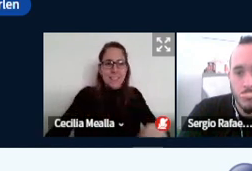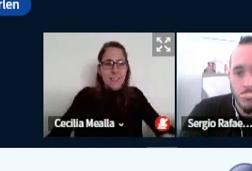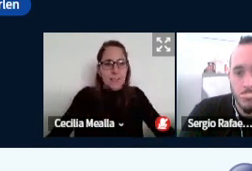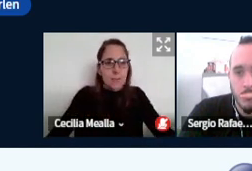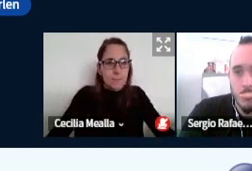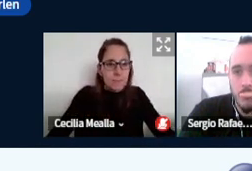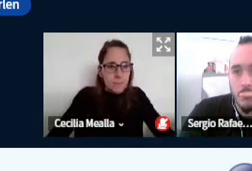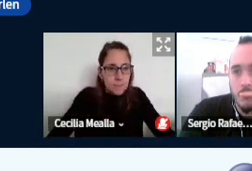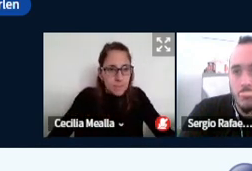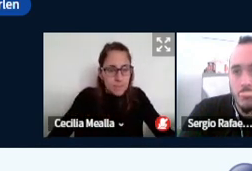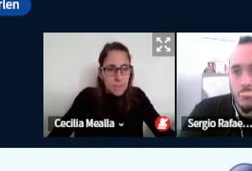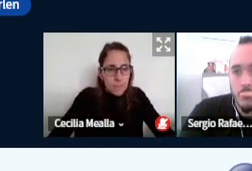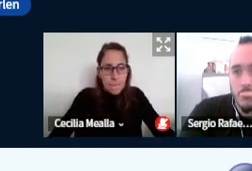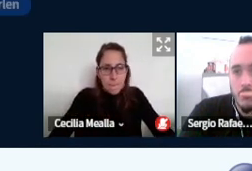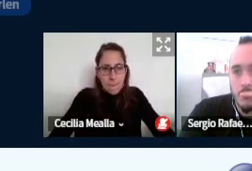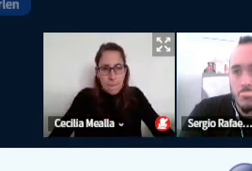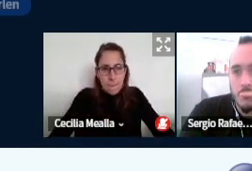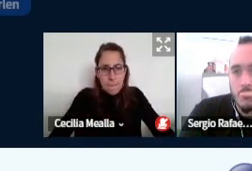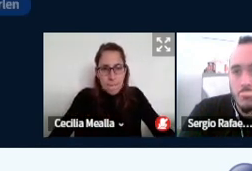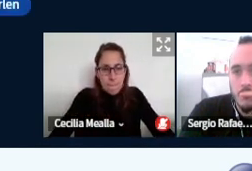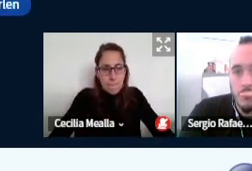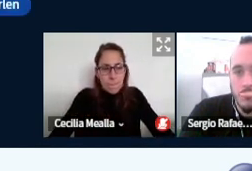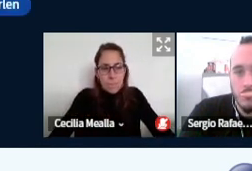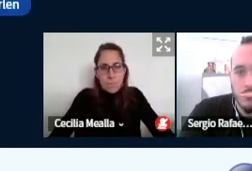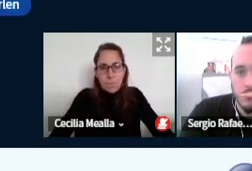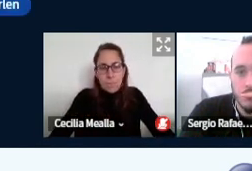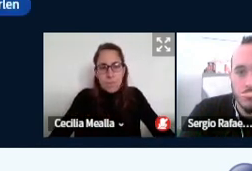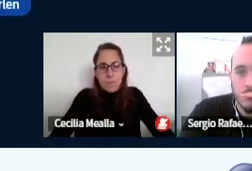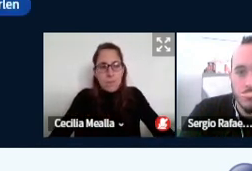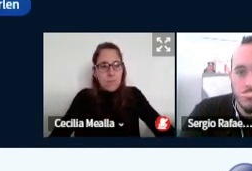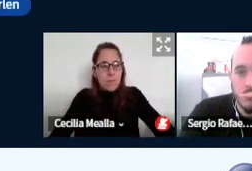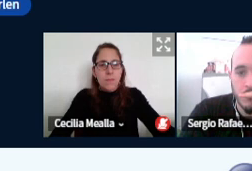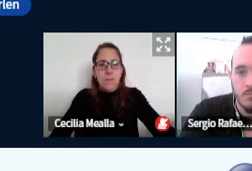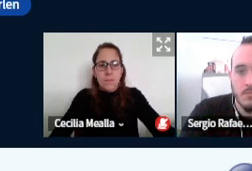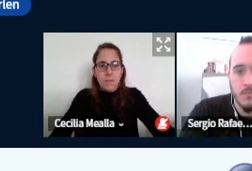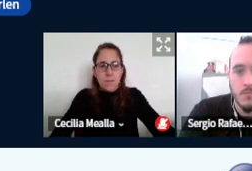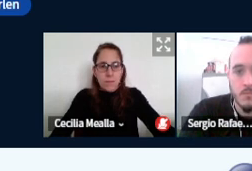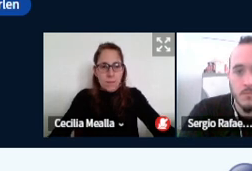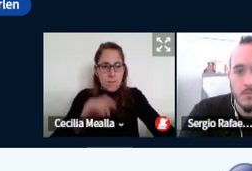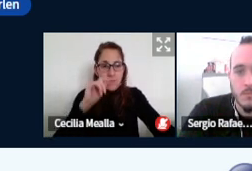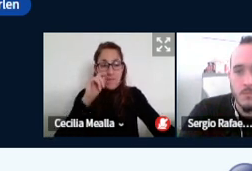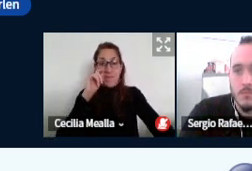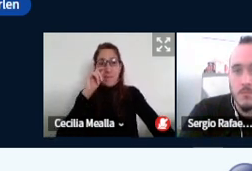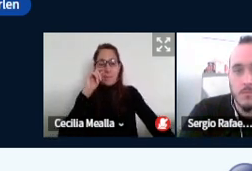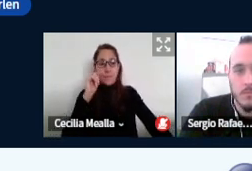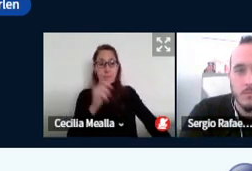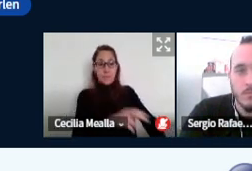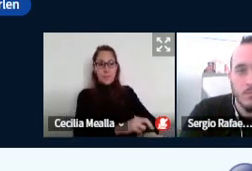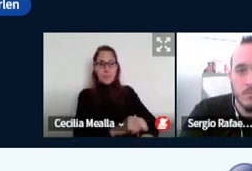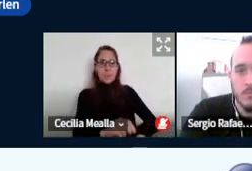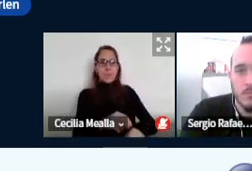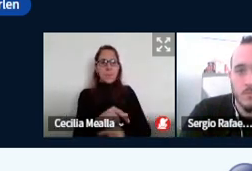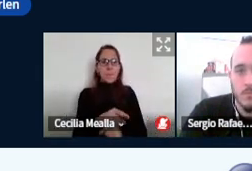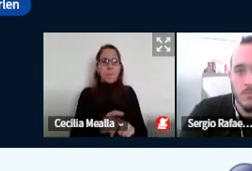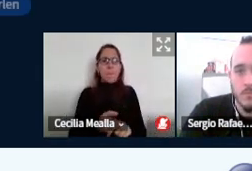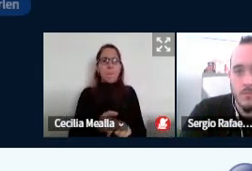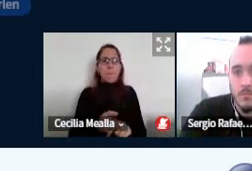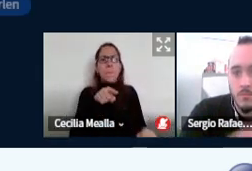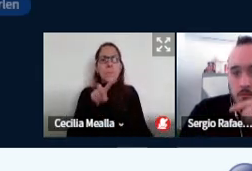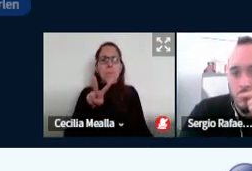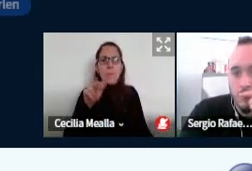Valentina pregunta cuándo empieza el calor acá. Ay, Sí, ¿de calculale dónde ahora, sos? septiembre, octubre. ¿De dónde sos,